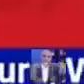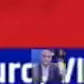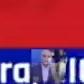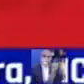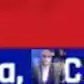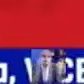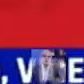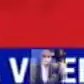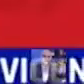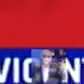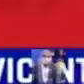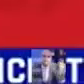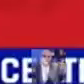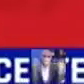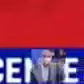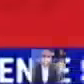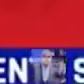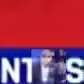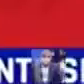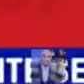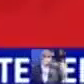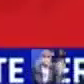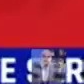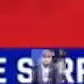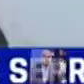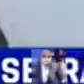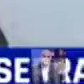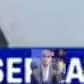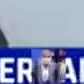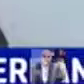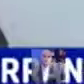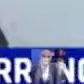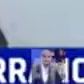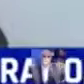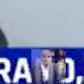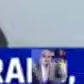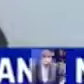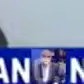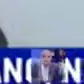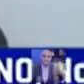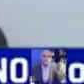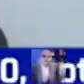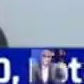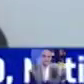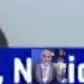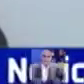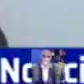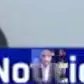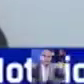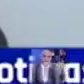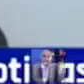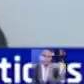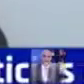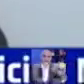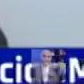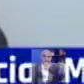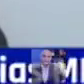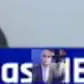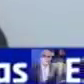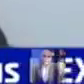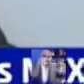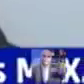a convertirse en un mineral estratégico, como dice AMLO, y bueno, pues esto tiene que